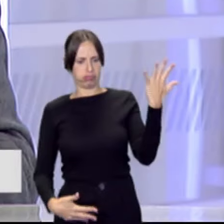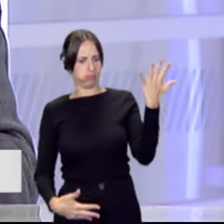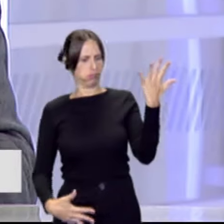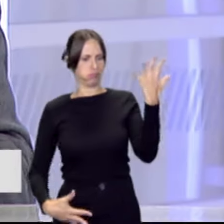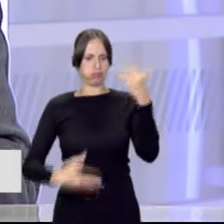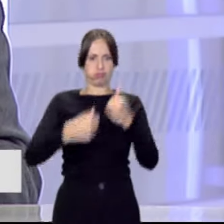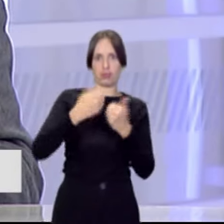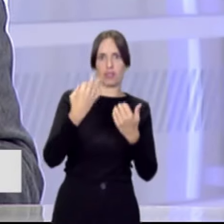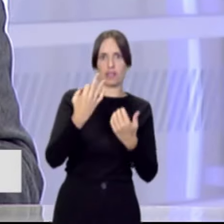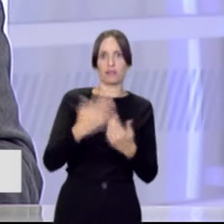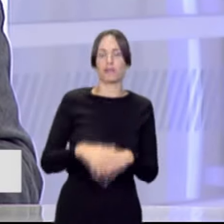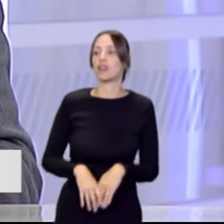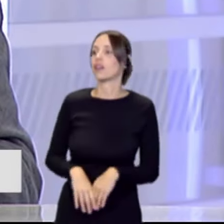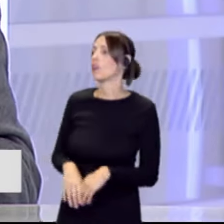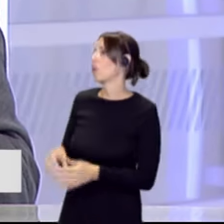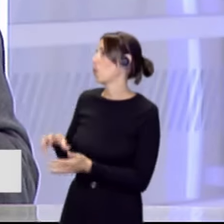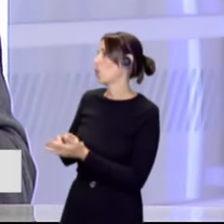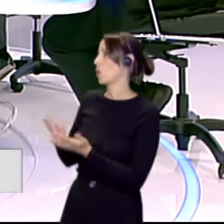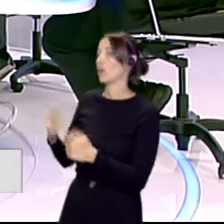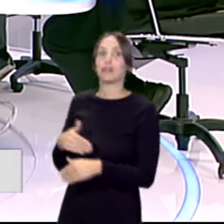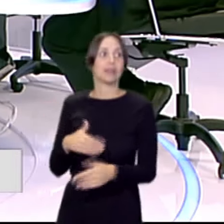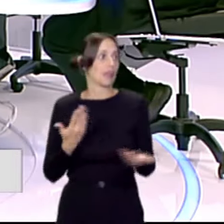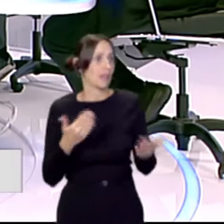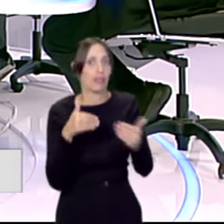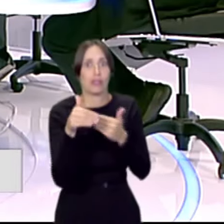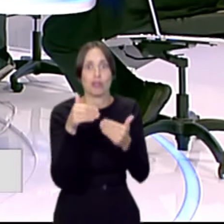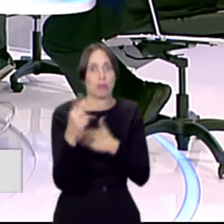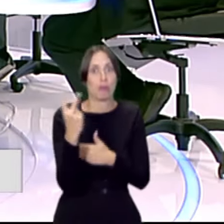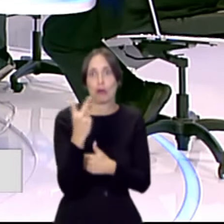Y no se ha hecho. Paco, dentro de poco nos vemos allí. Sin duda,